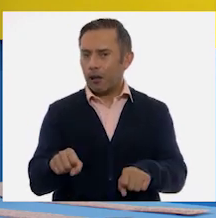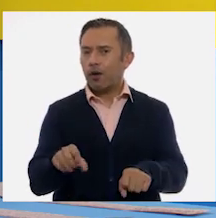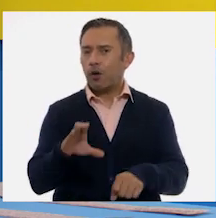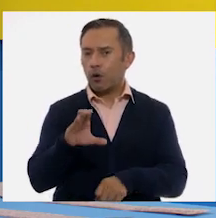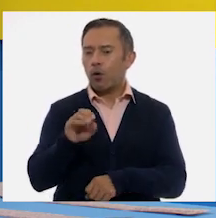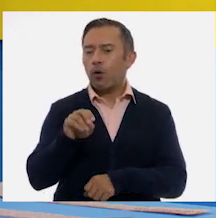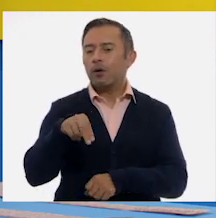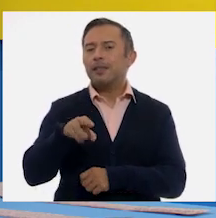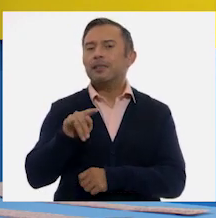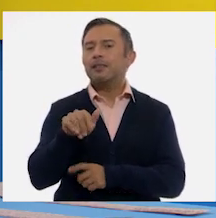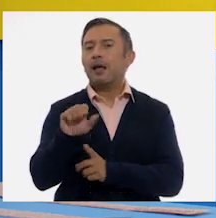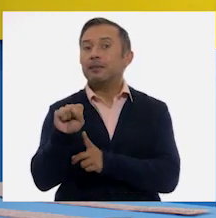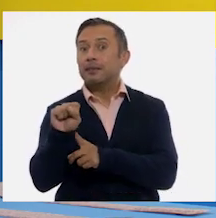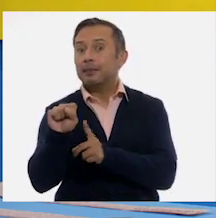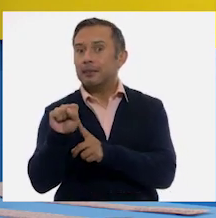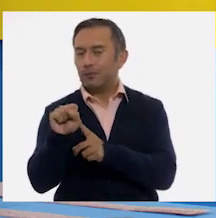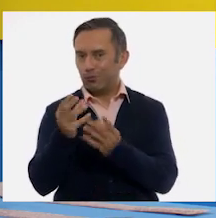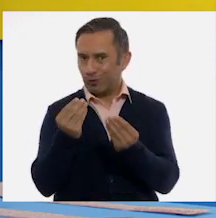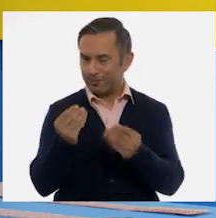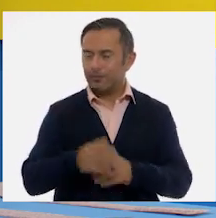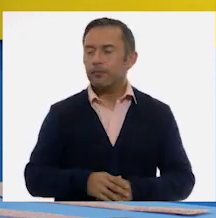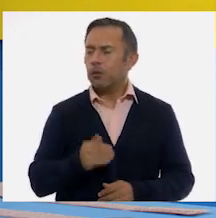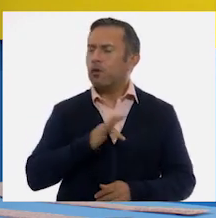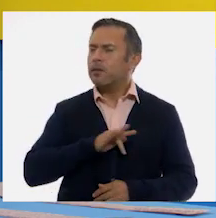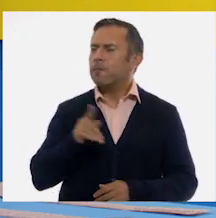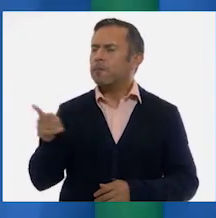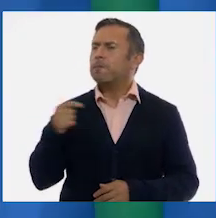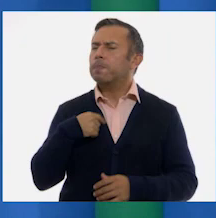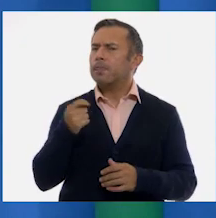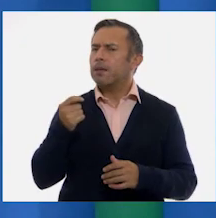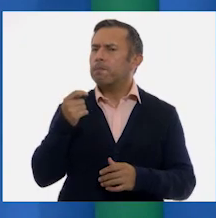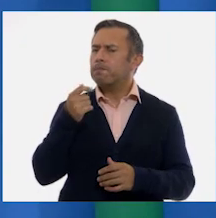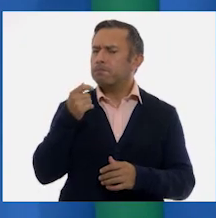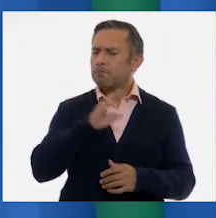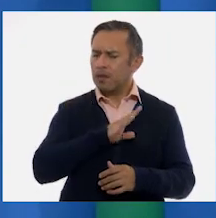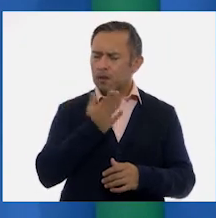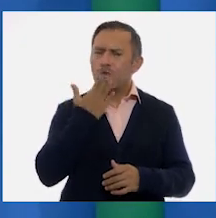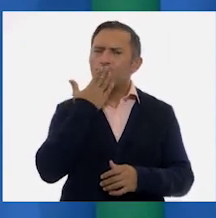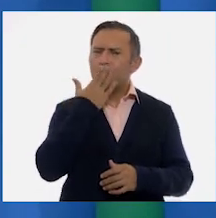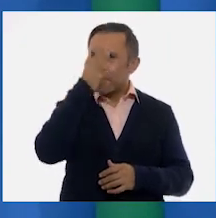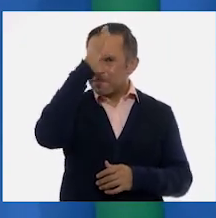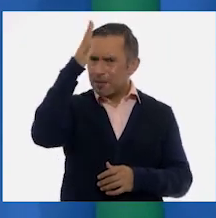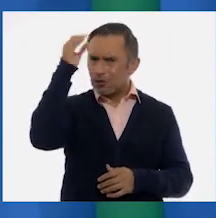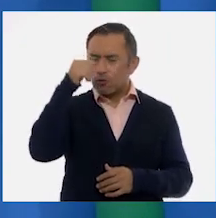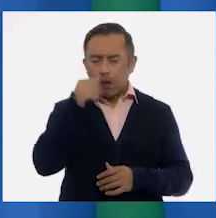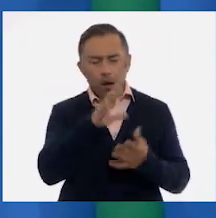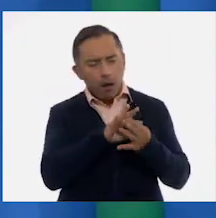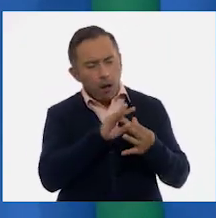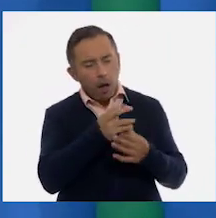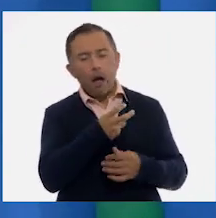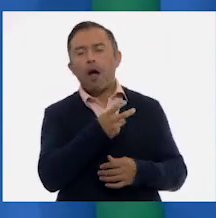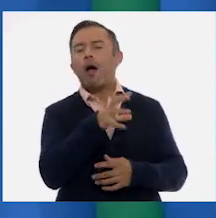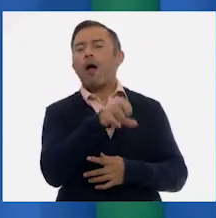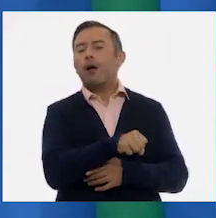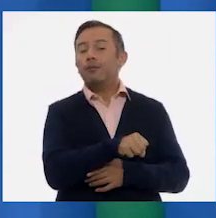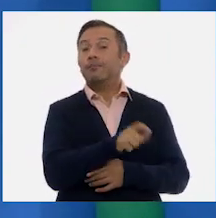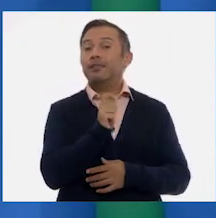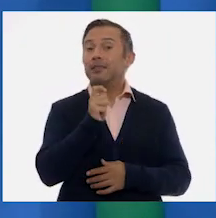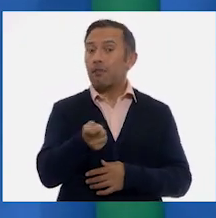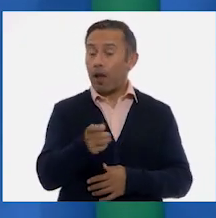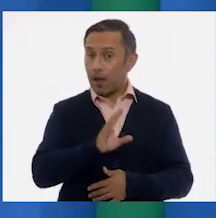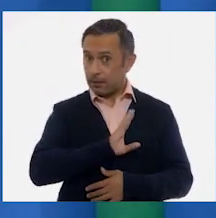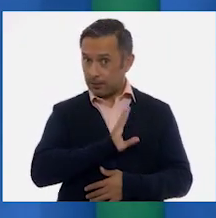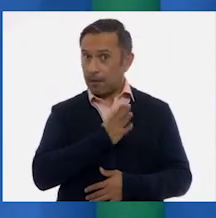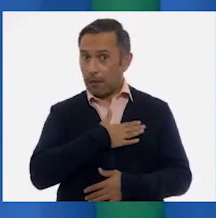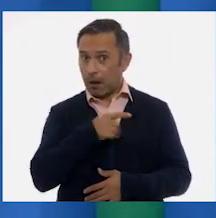aprovecharon lo que habían dejado los mexicas. ¿A qué se refería con eso? Qué bueno que lo mencionas, pues se refiere a que los españoles se dieron